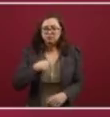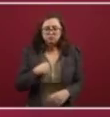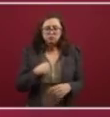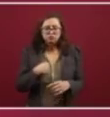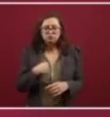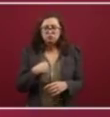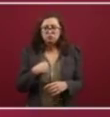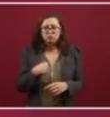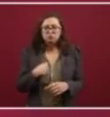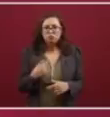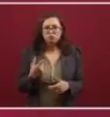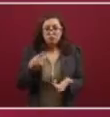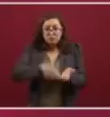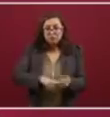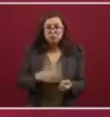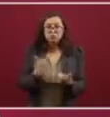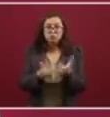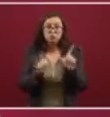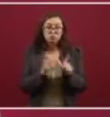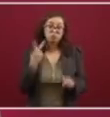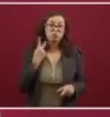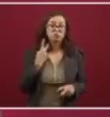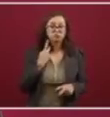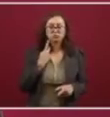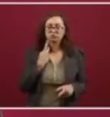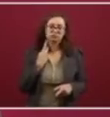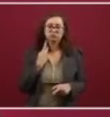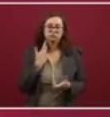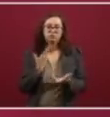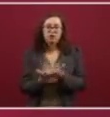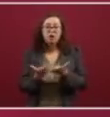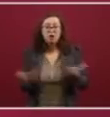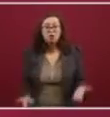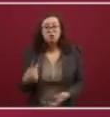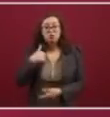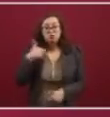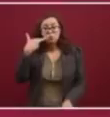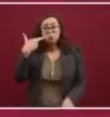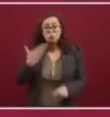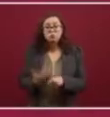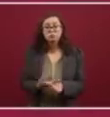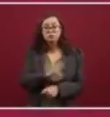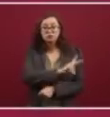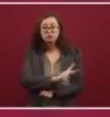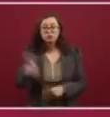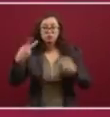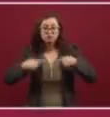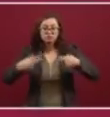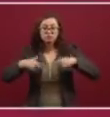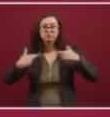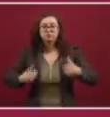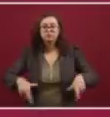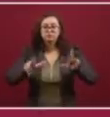militante, dirigente de un partido. Yo tengo la responsabilidad de representar a todos los